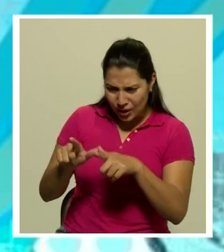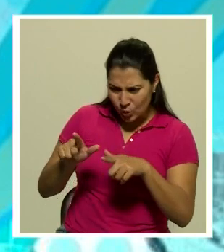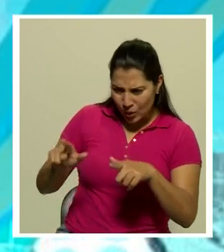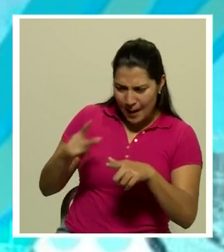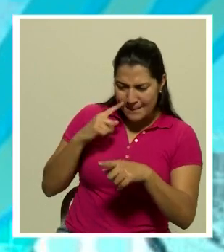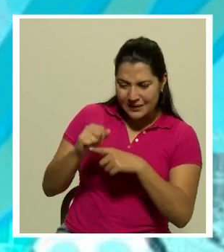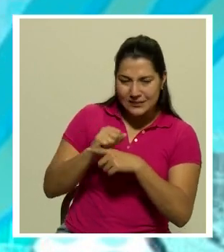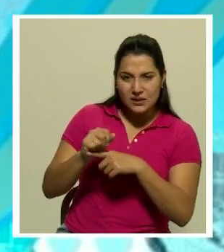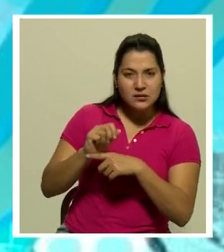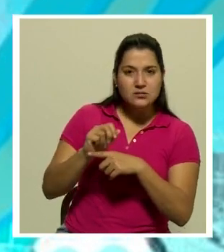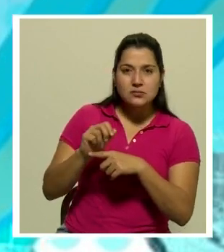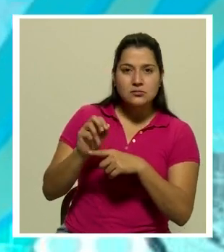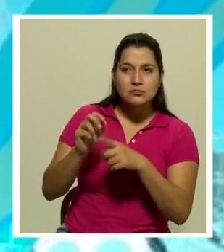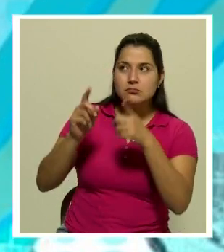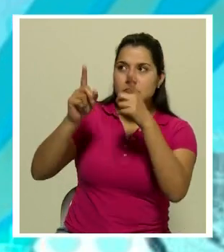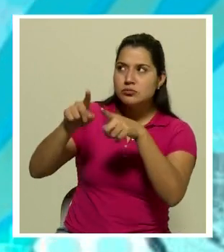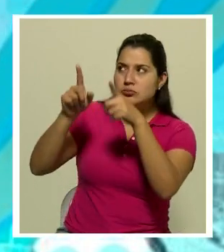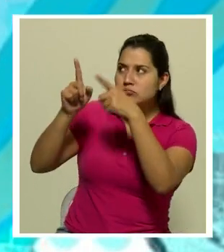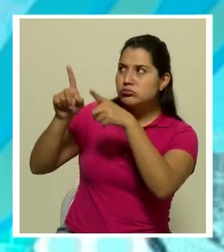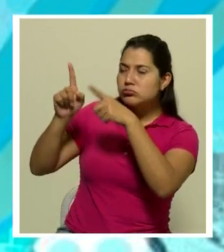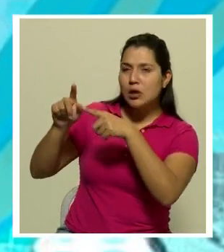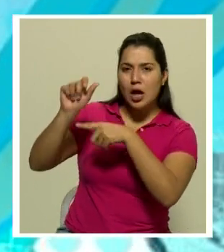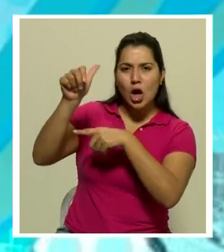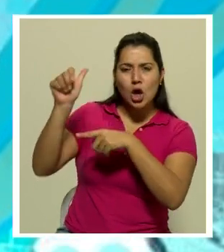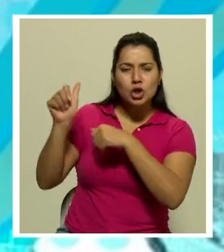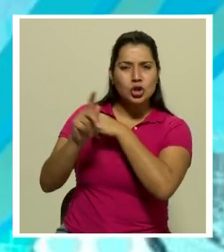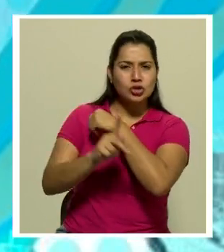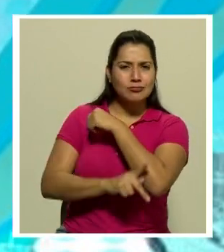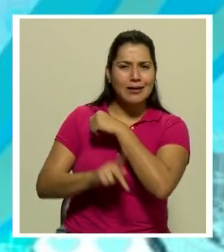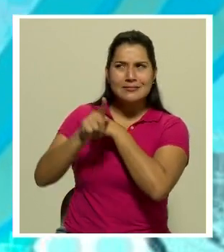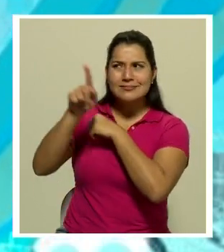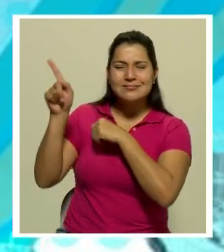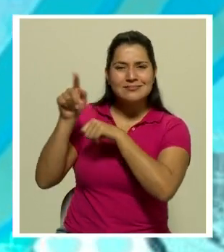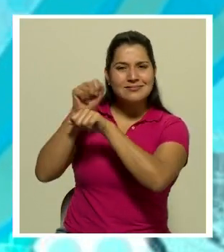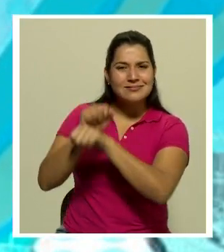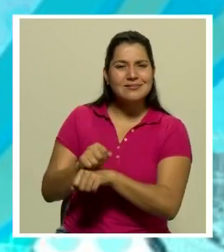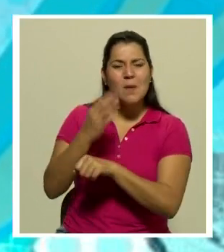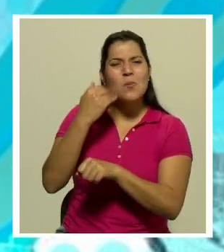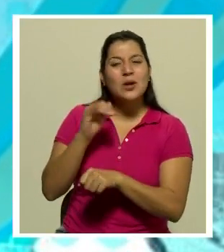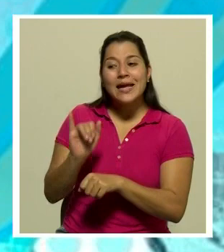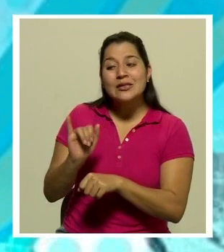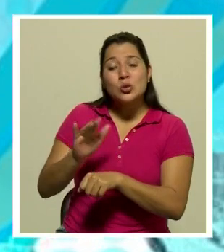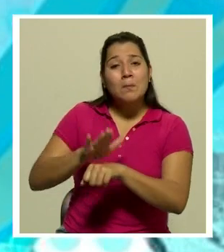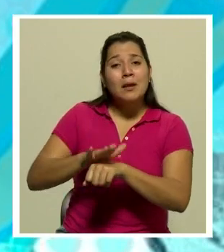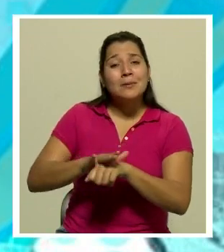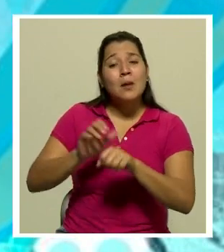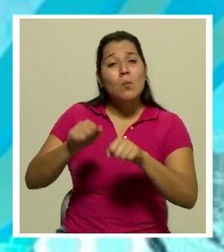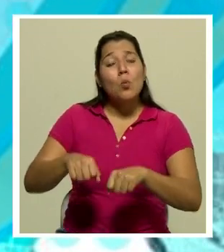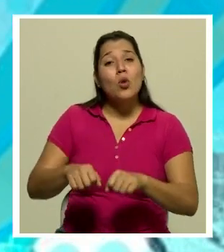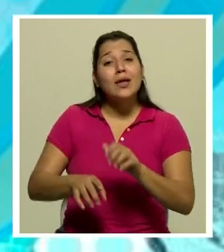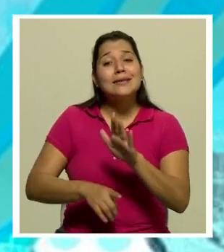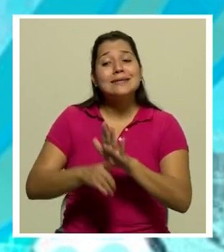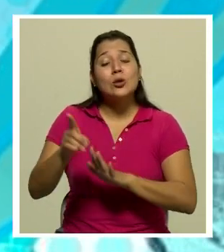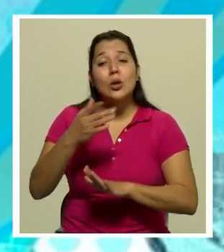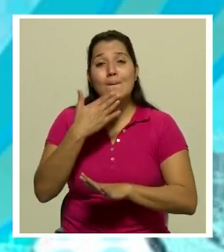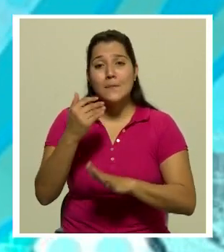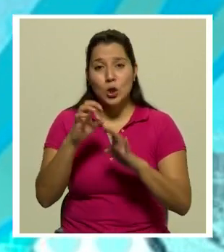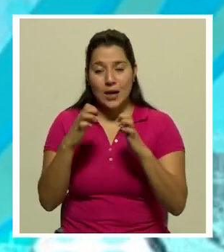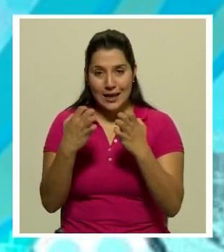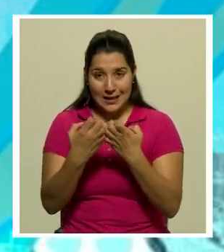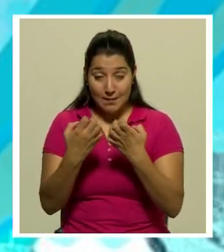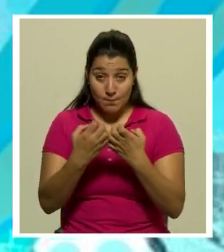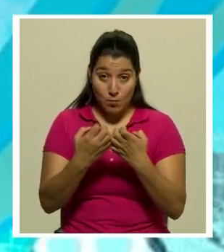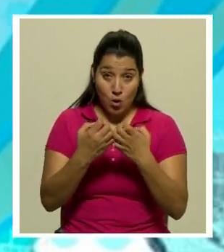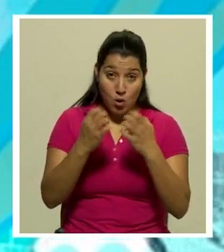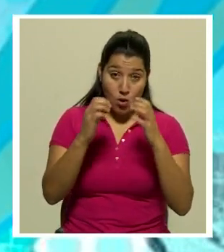¿verdad? ¿Por qué? Porque eso permite el desarrollo del equipo principal y